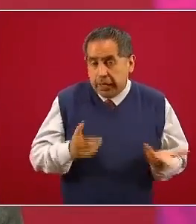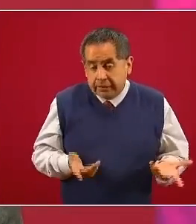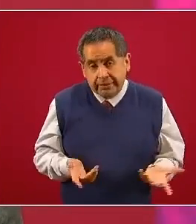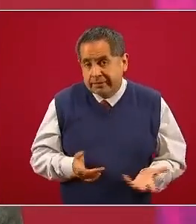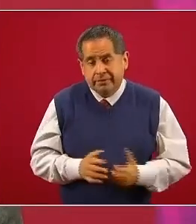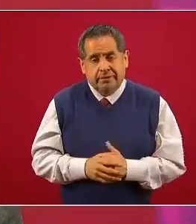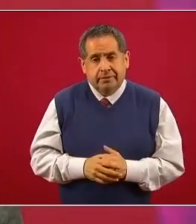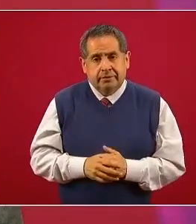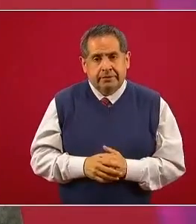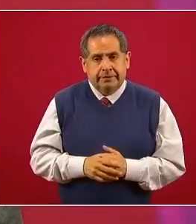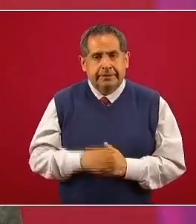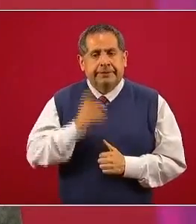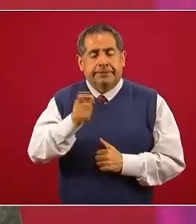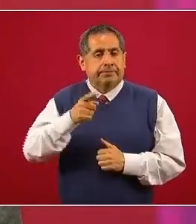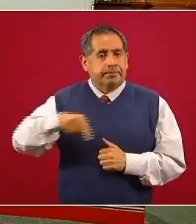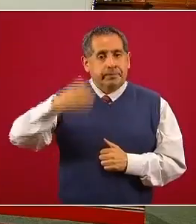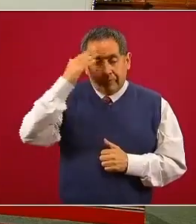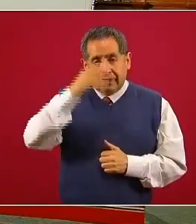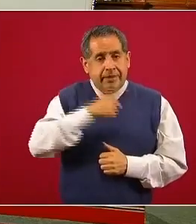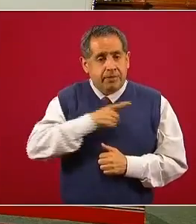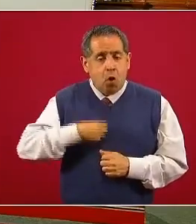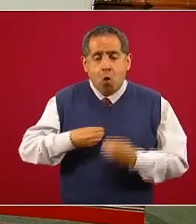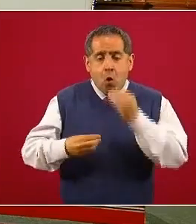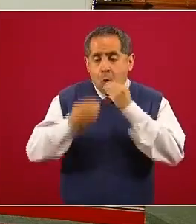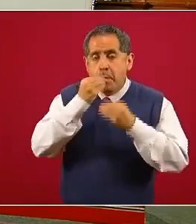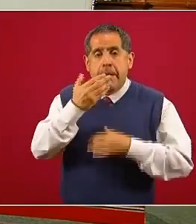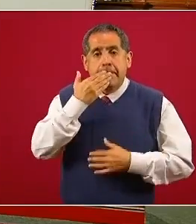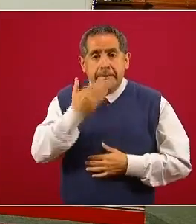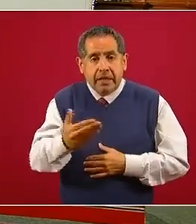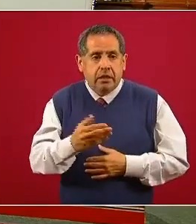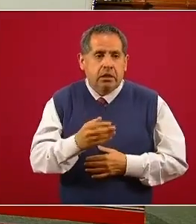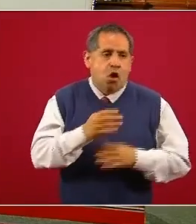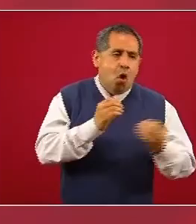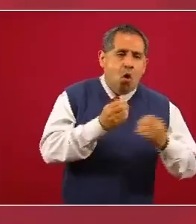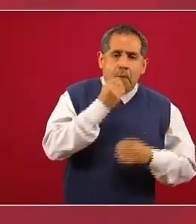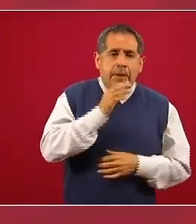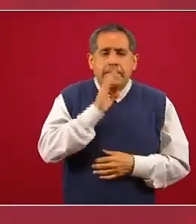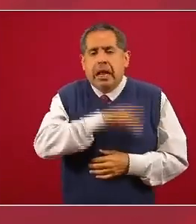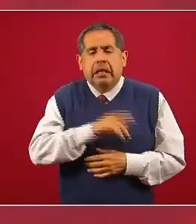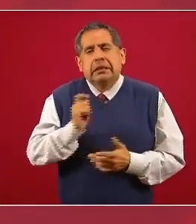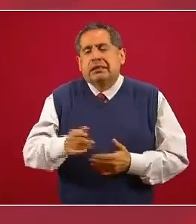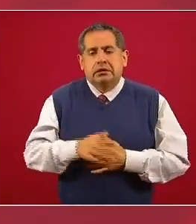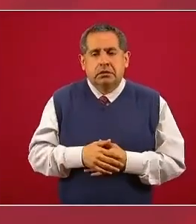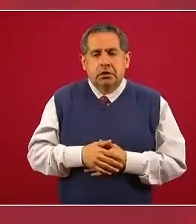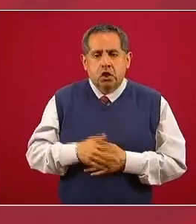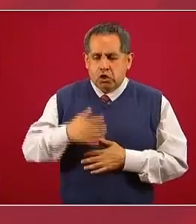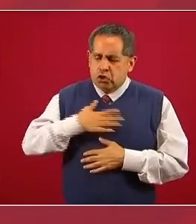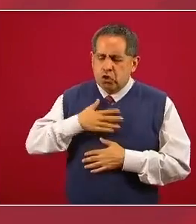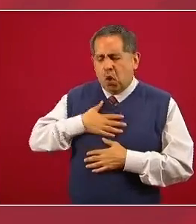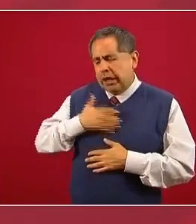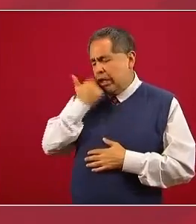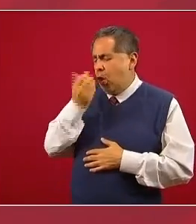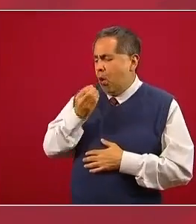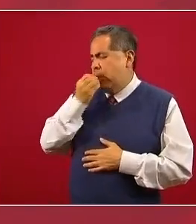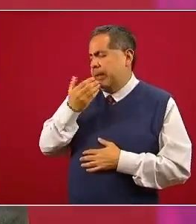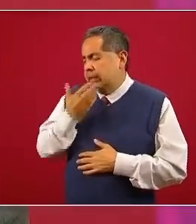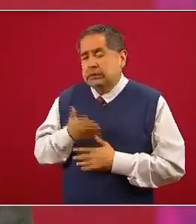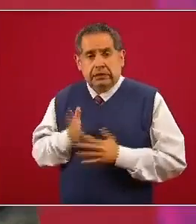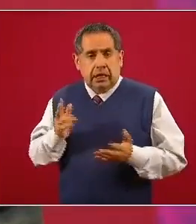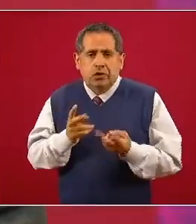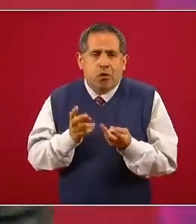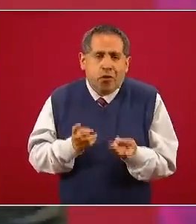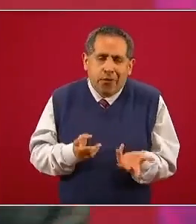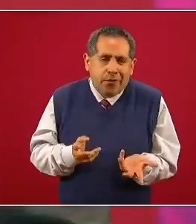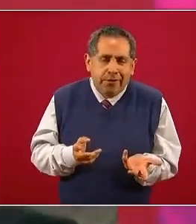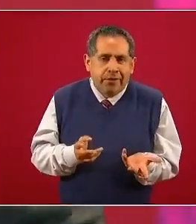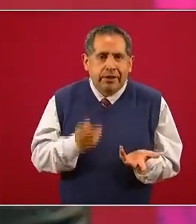Hemos insistido también que alimentarse bien o alimentarse mal no es solamente una decisión individual.